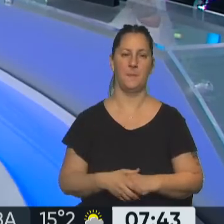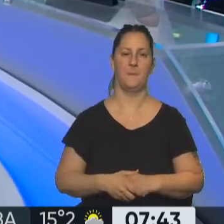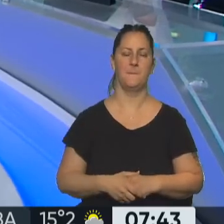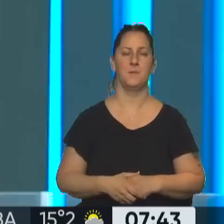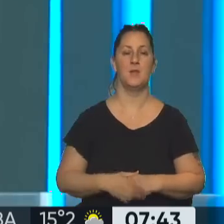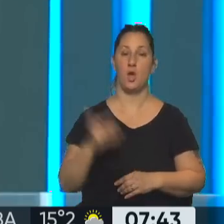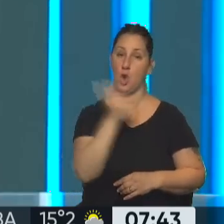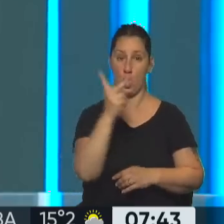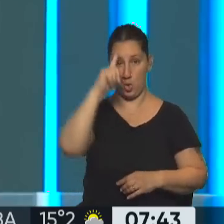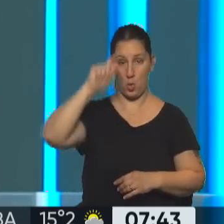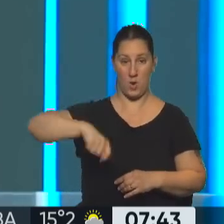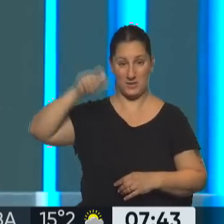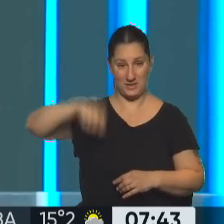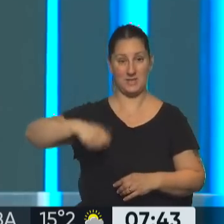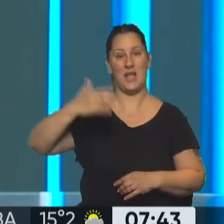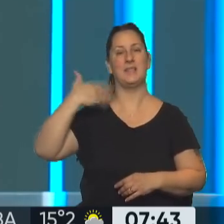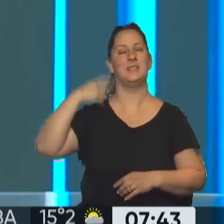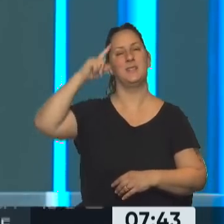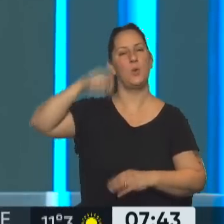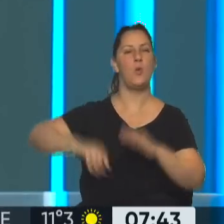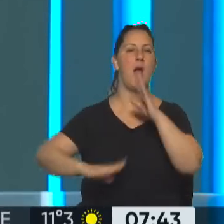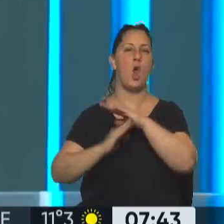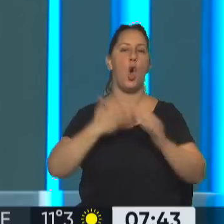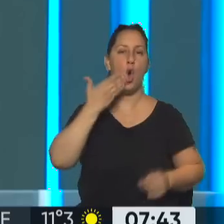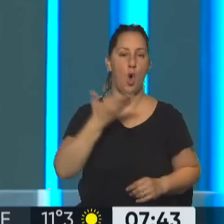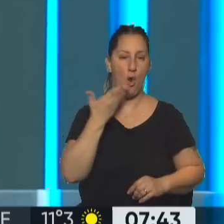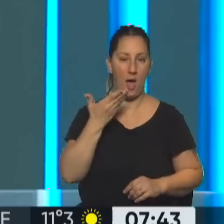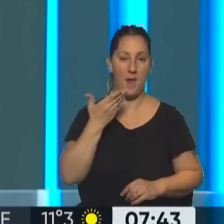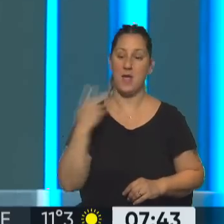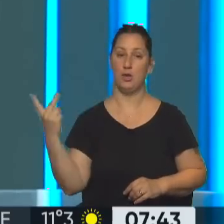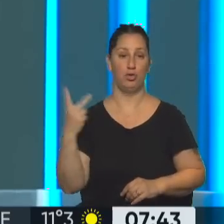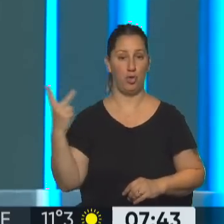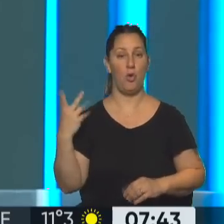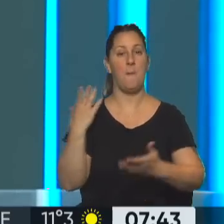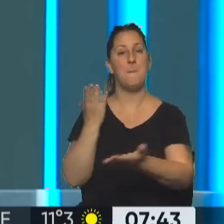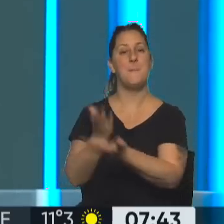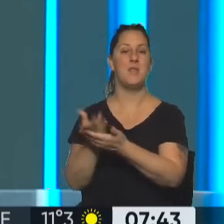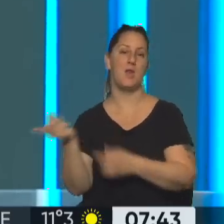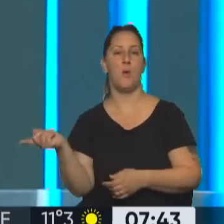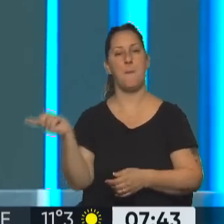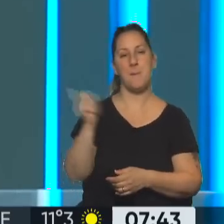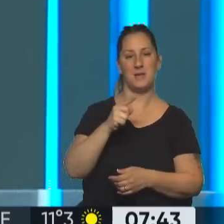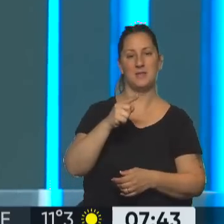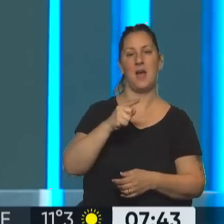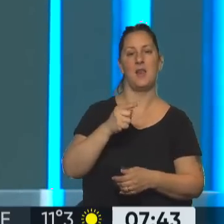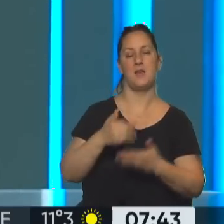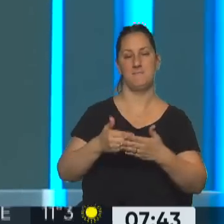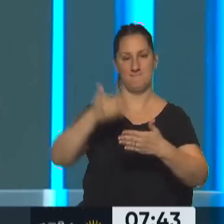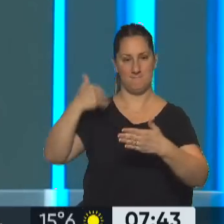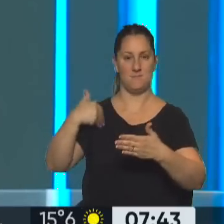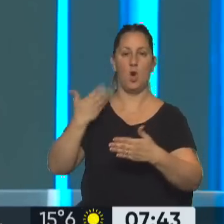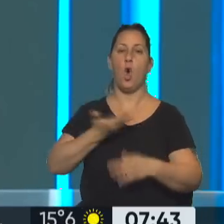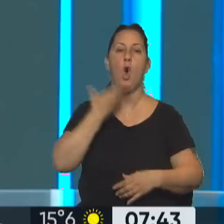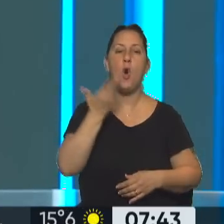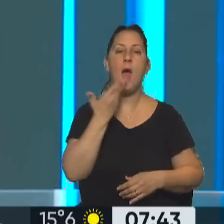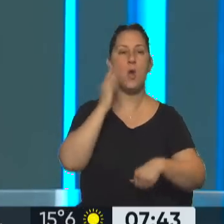Bruglia y Bertuzzi eran jueces de tribunales orales. Ellos pidieron pasar a una instancia anterior. El tribunal oral es el